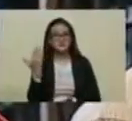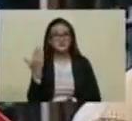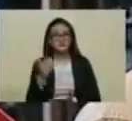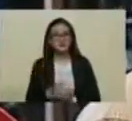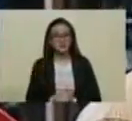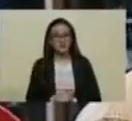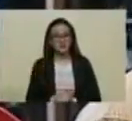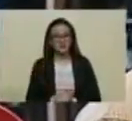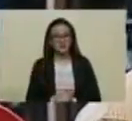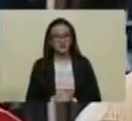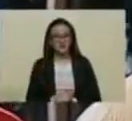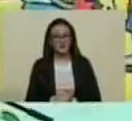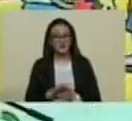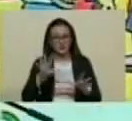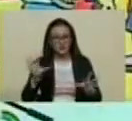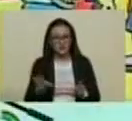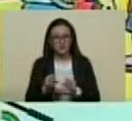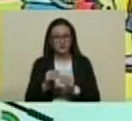marxismo.